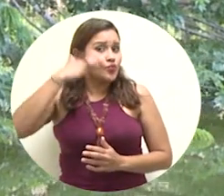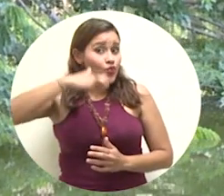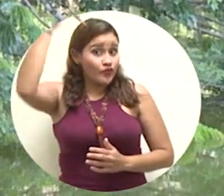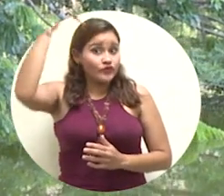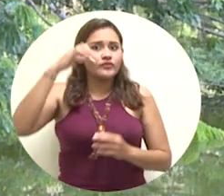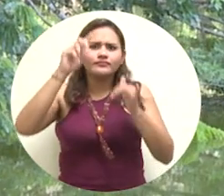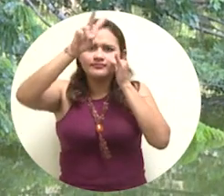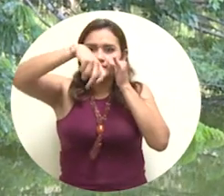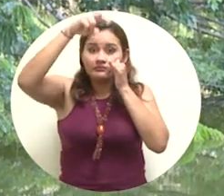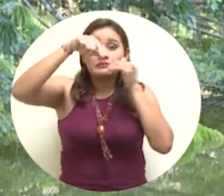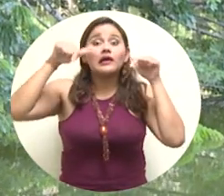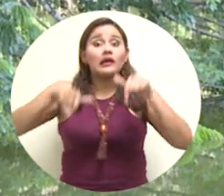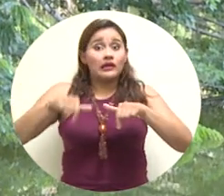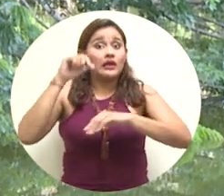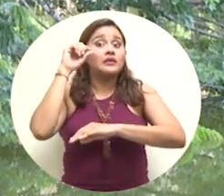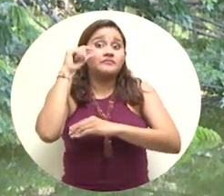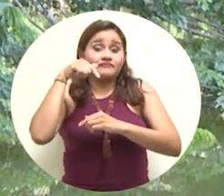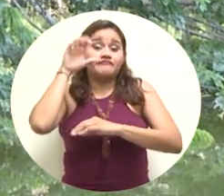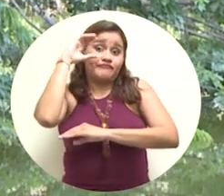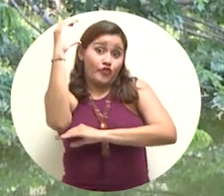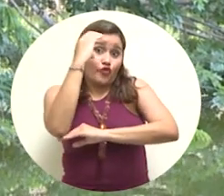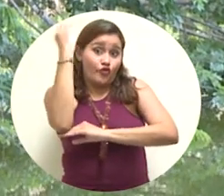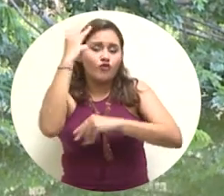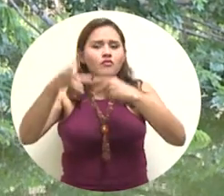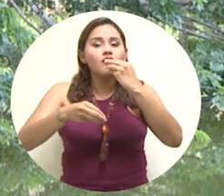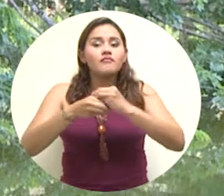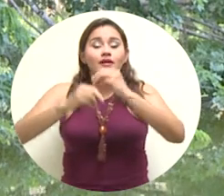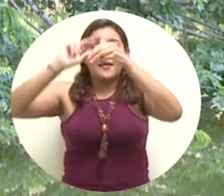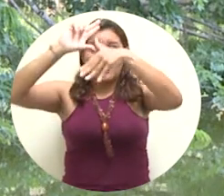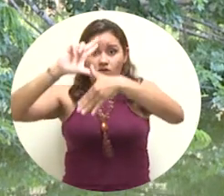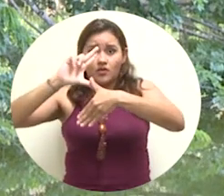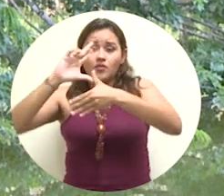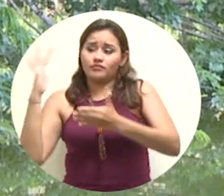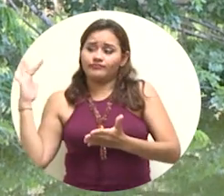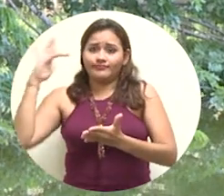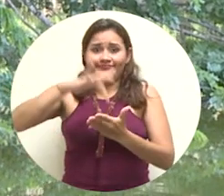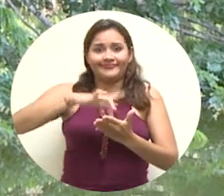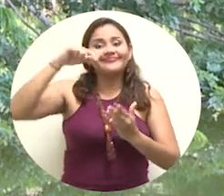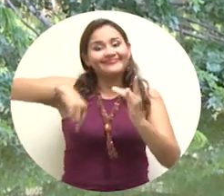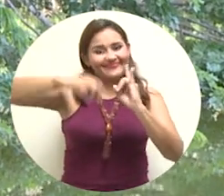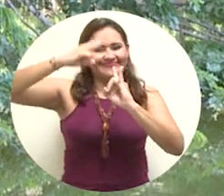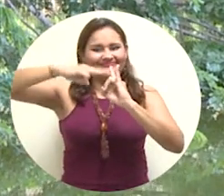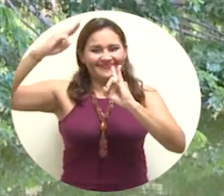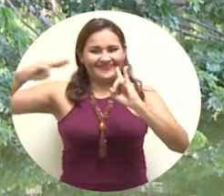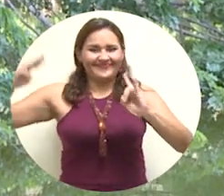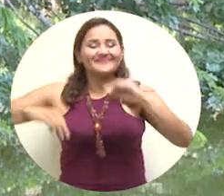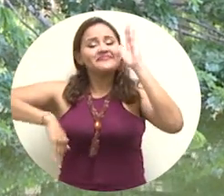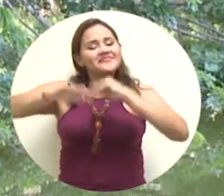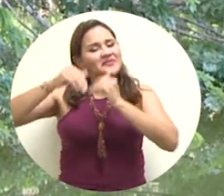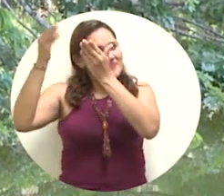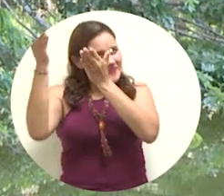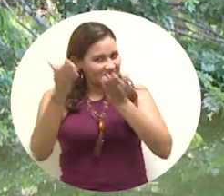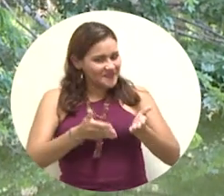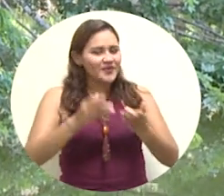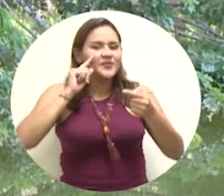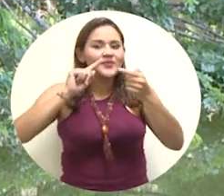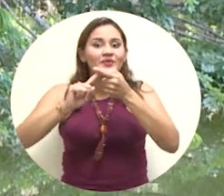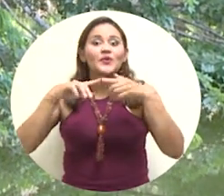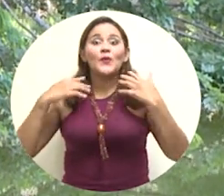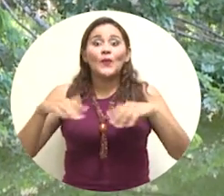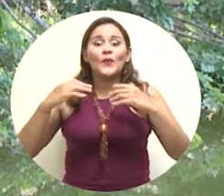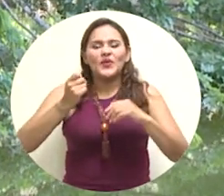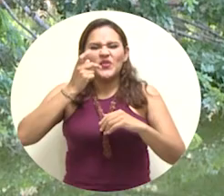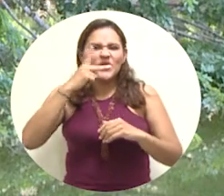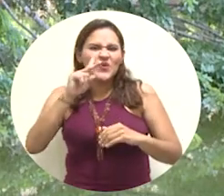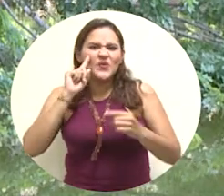Profesionales de agronomía del país y Latinoamérica se dieron cita en Unimagdalena. El campus principal acogió con éxito el 22º Congreso